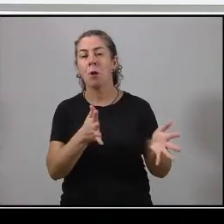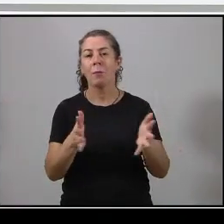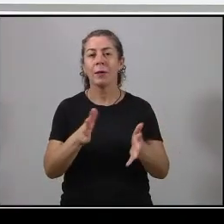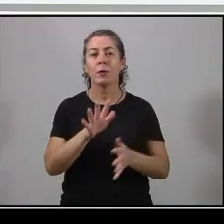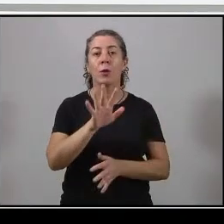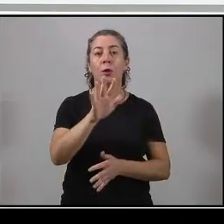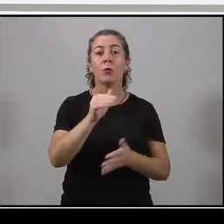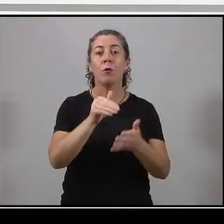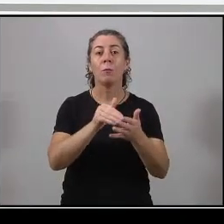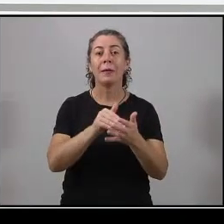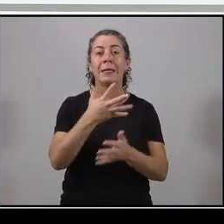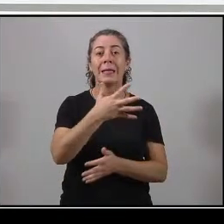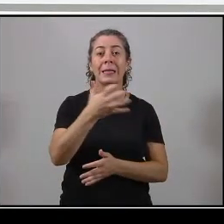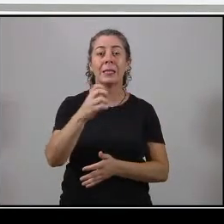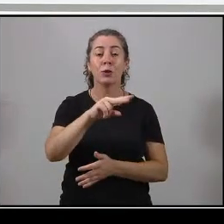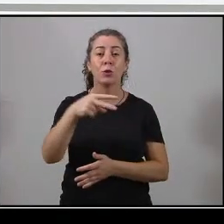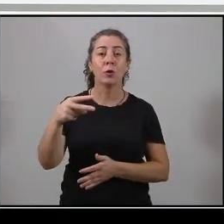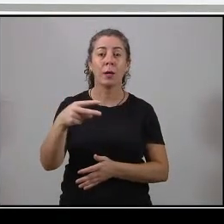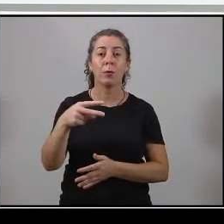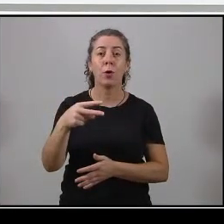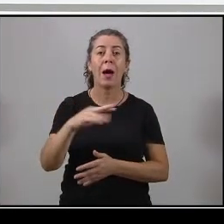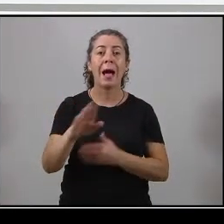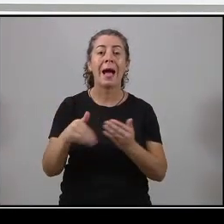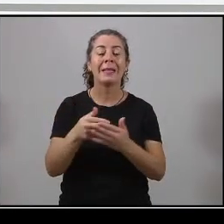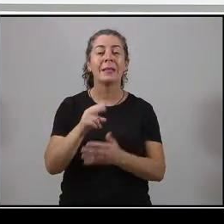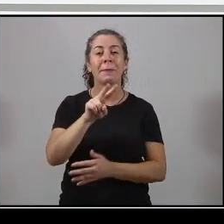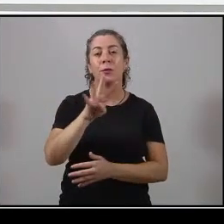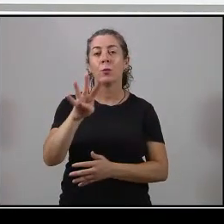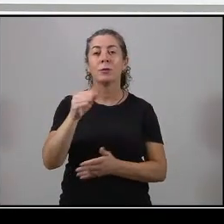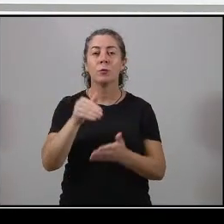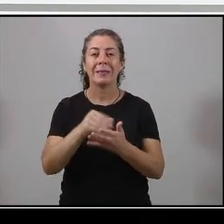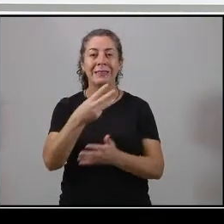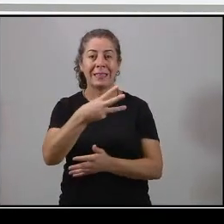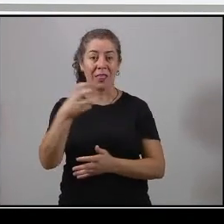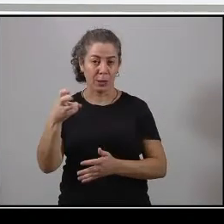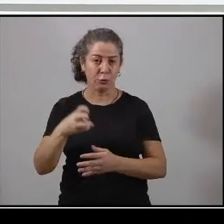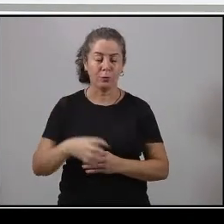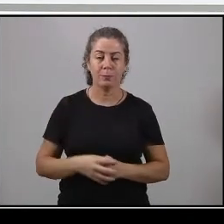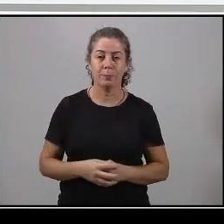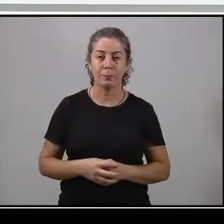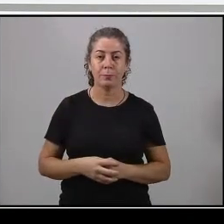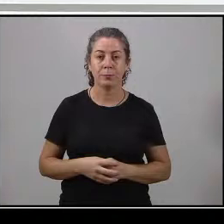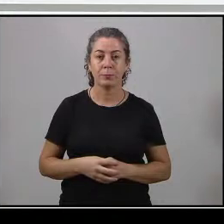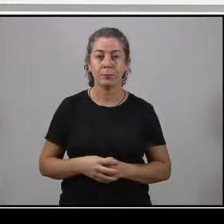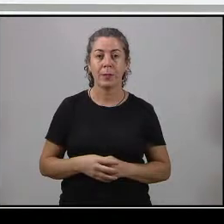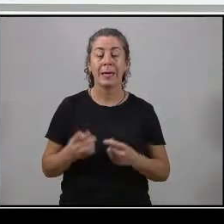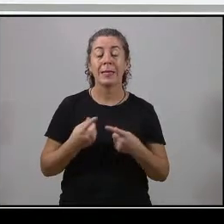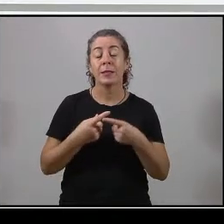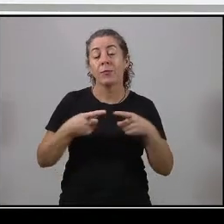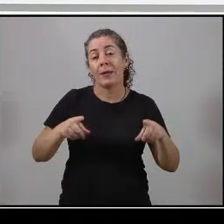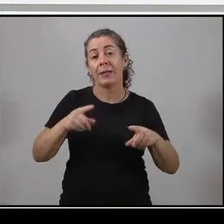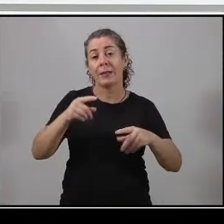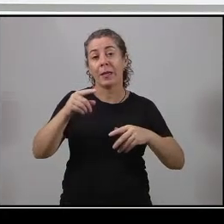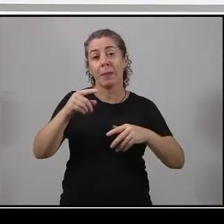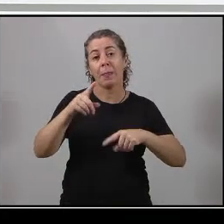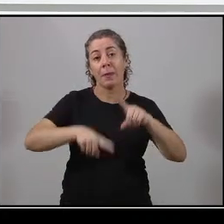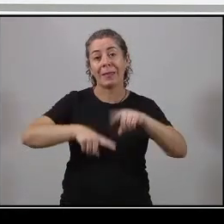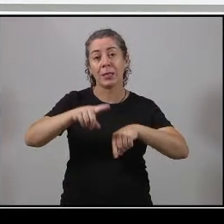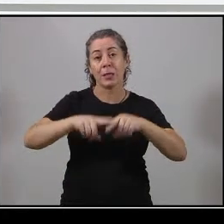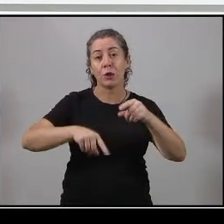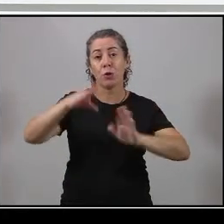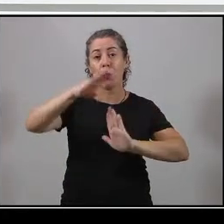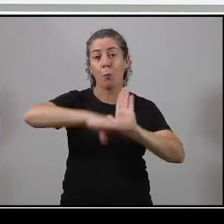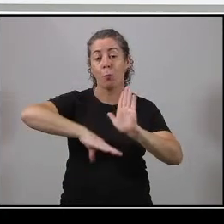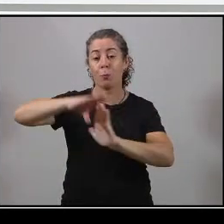entre 5.500 euros y 24.300. Varían en atención al programa al que se acojan